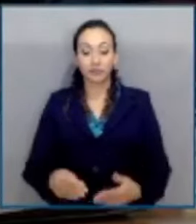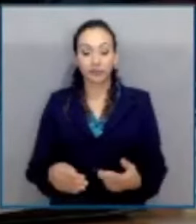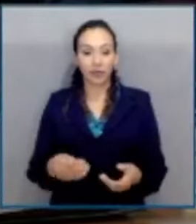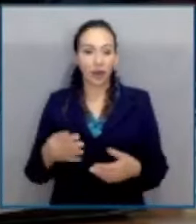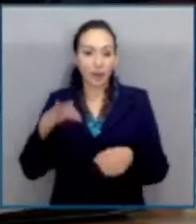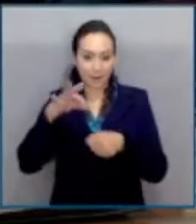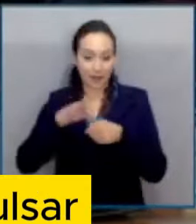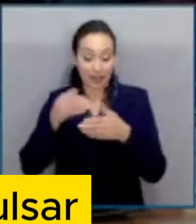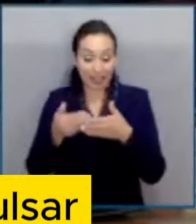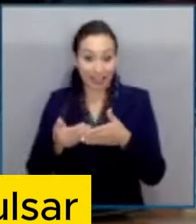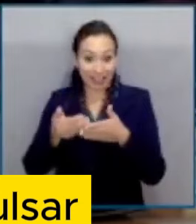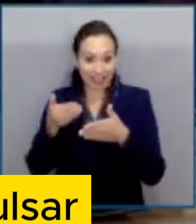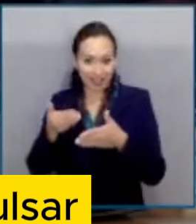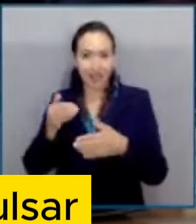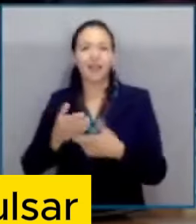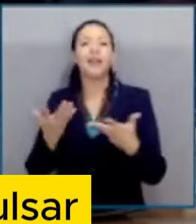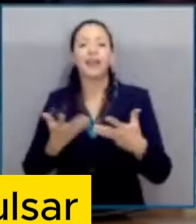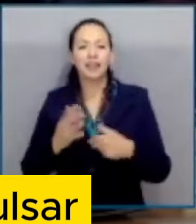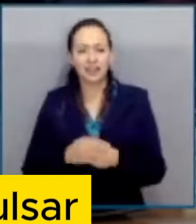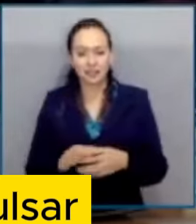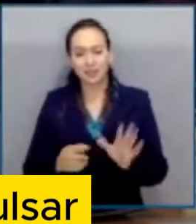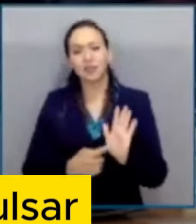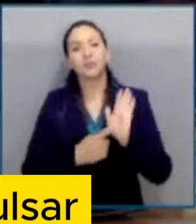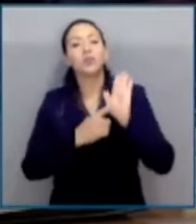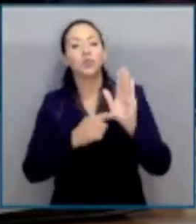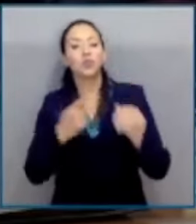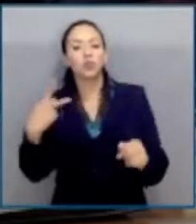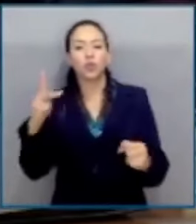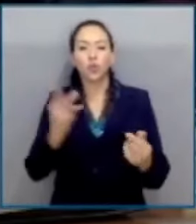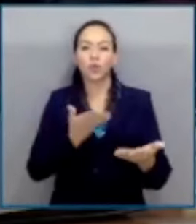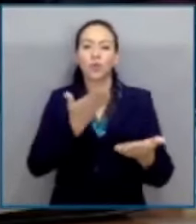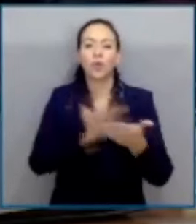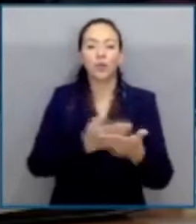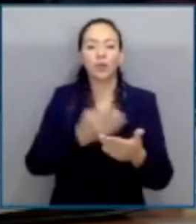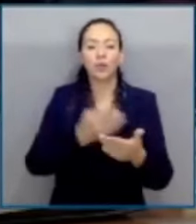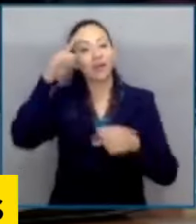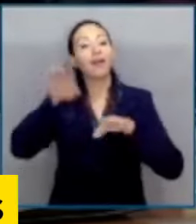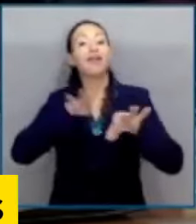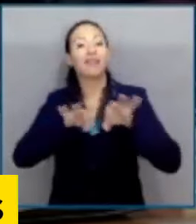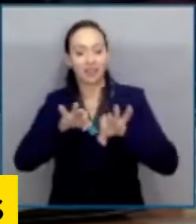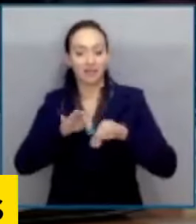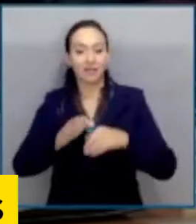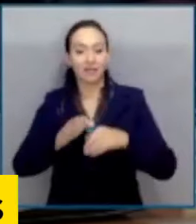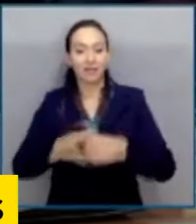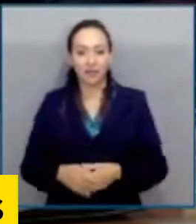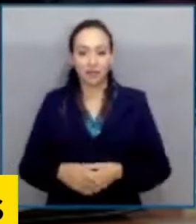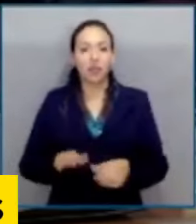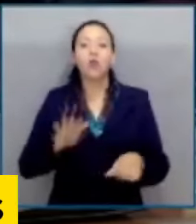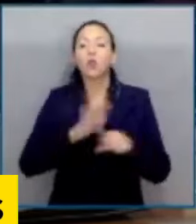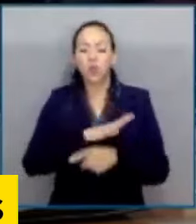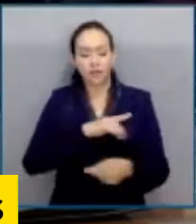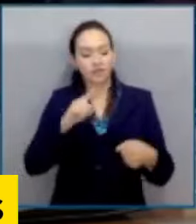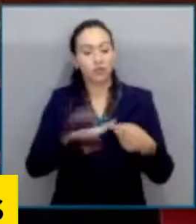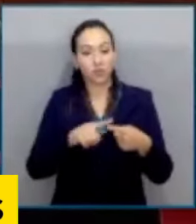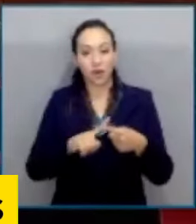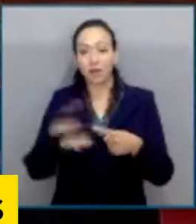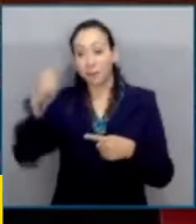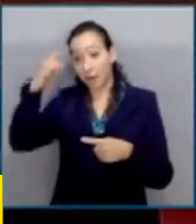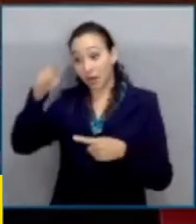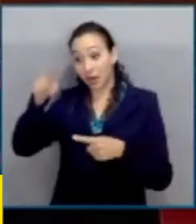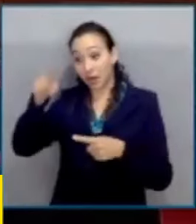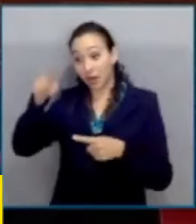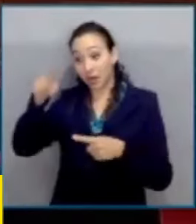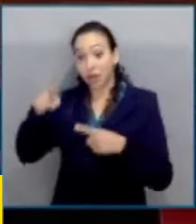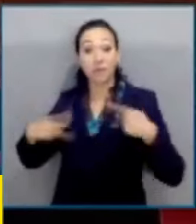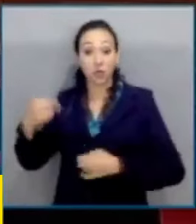Previo a la votación, expuso las líneas generales de trabajo que pretende impulsar como consejero, entre ellas eliminar la carga administrativa de juzgadores